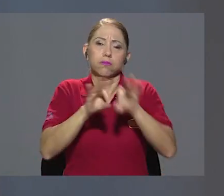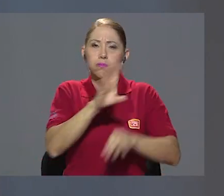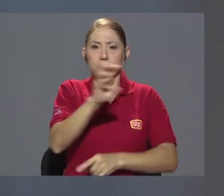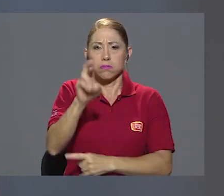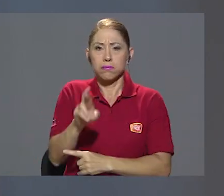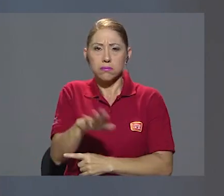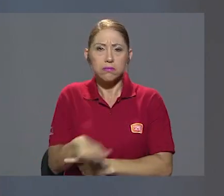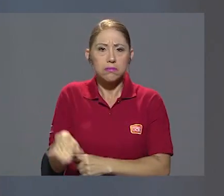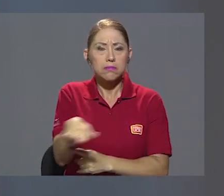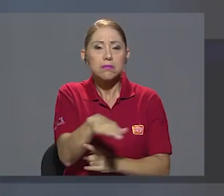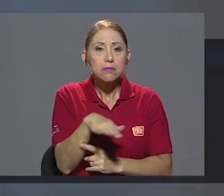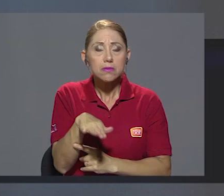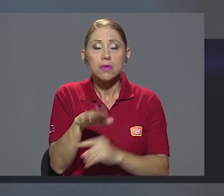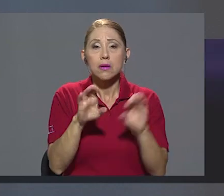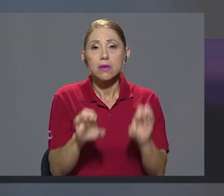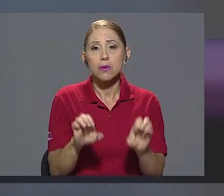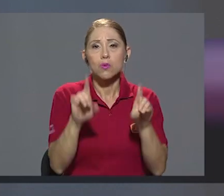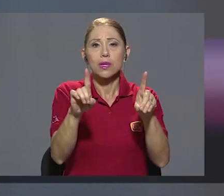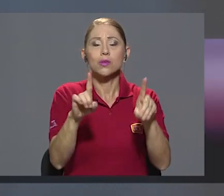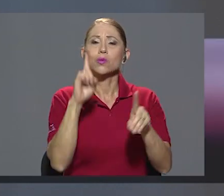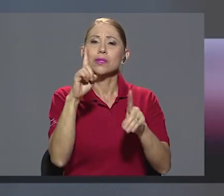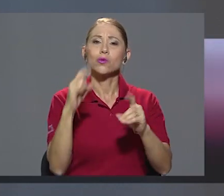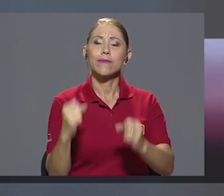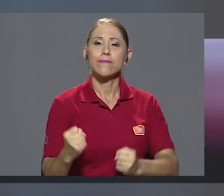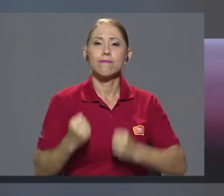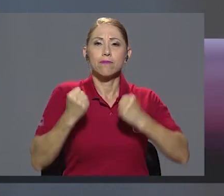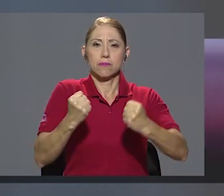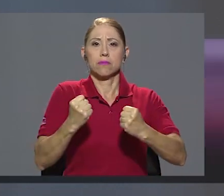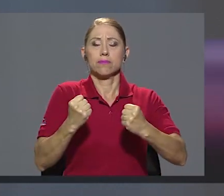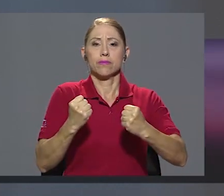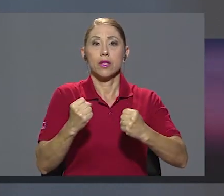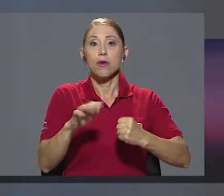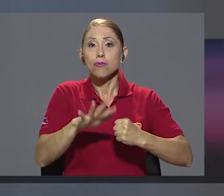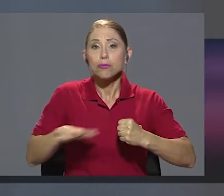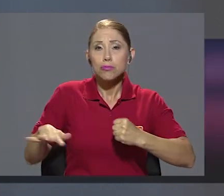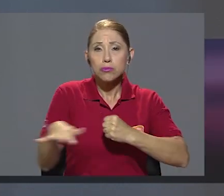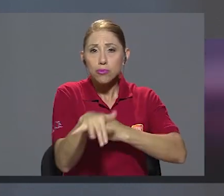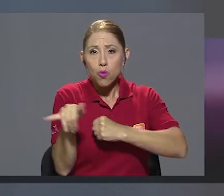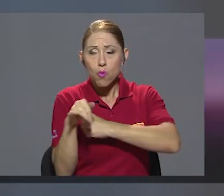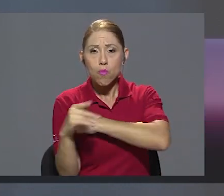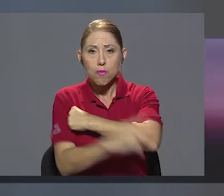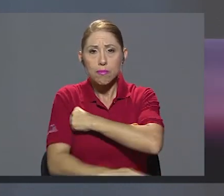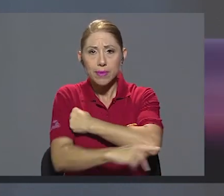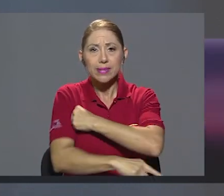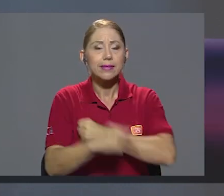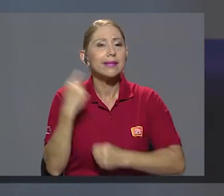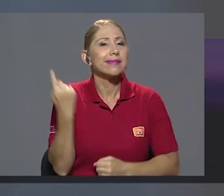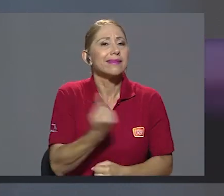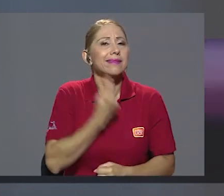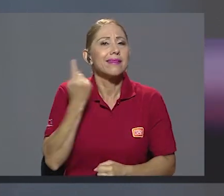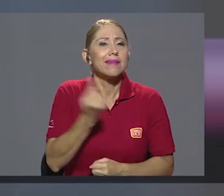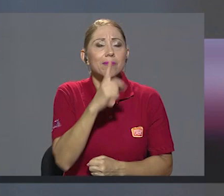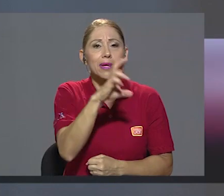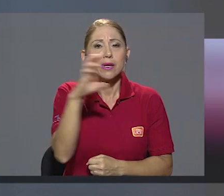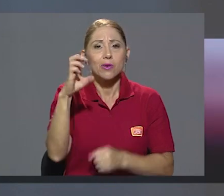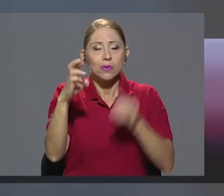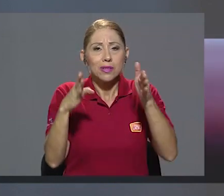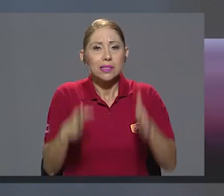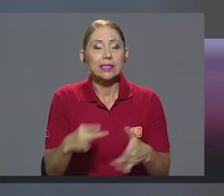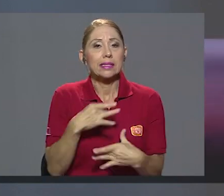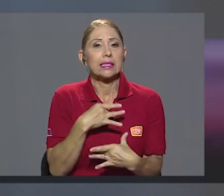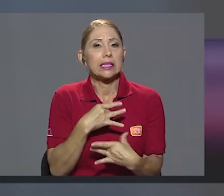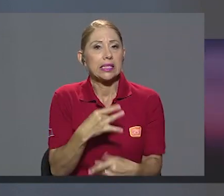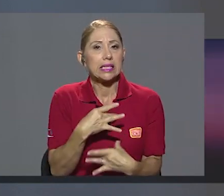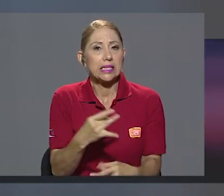nuestro país. La educación es una de nuestras fortalezas y como país, y siempre las y los costarricenses